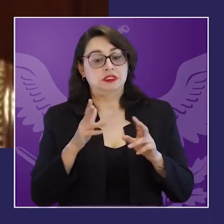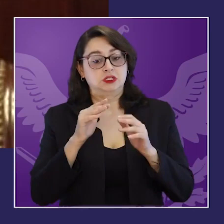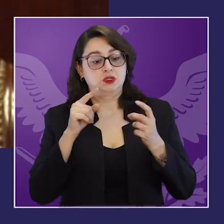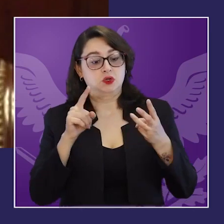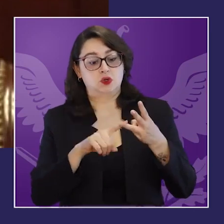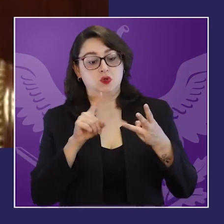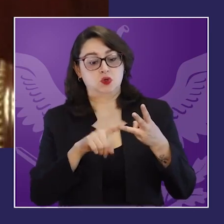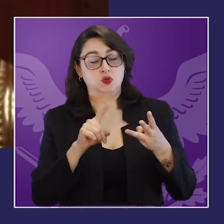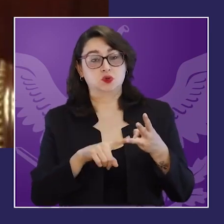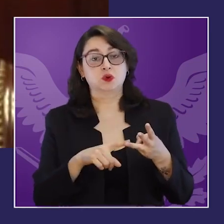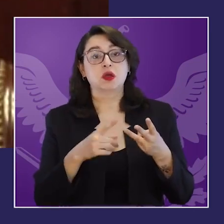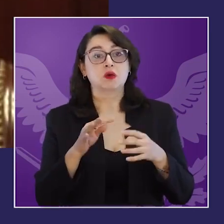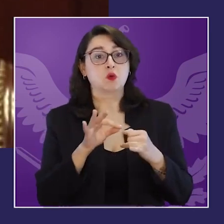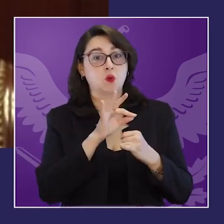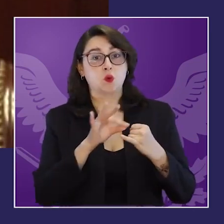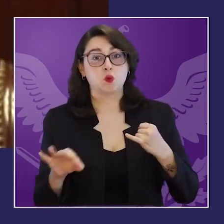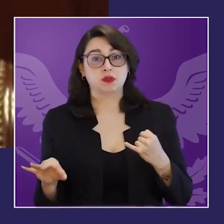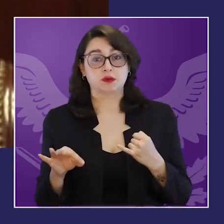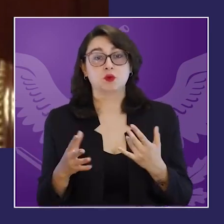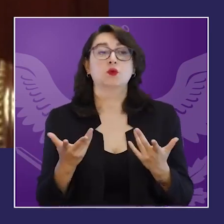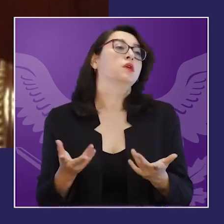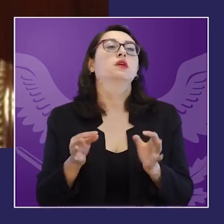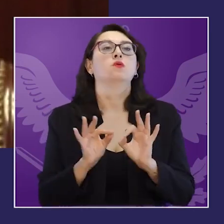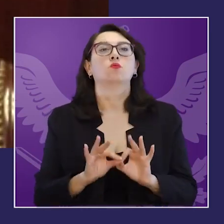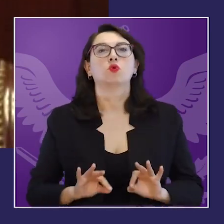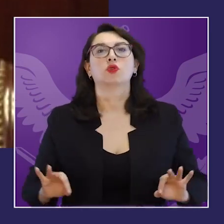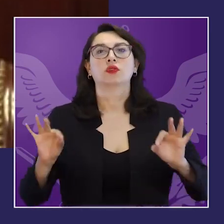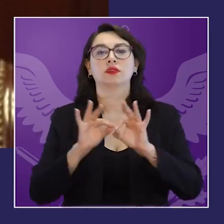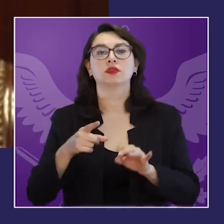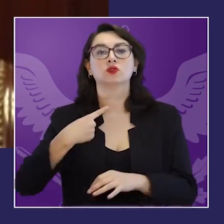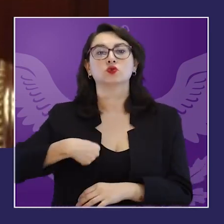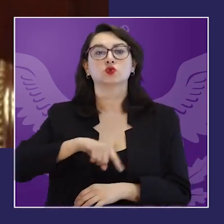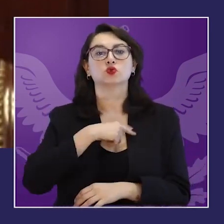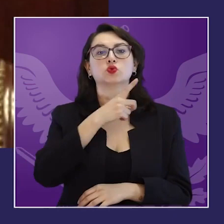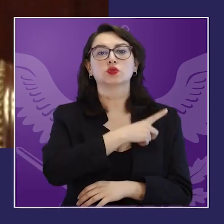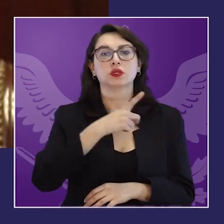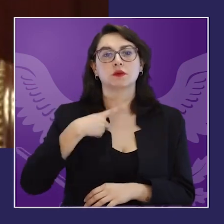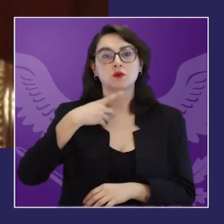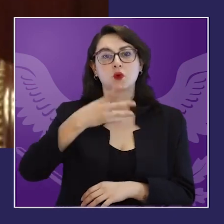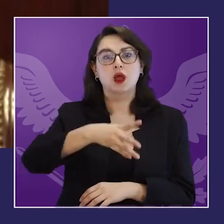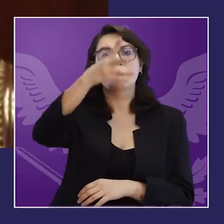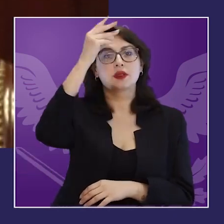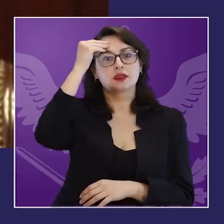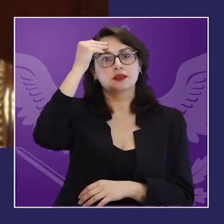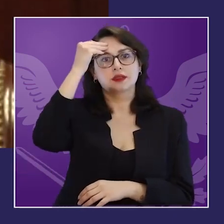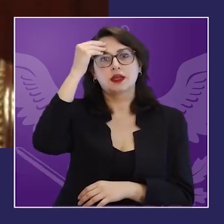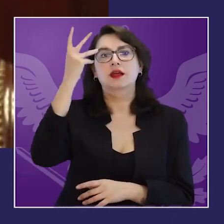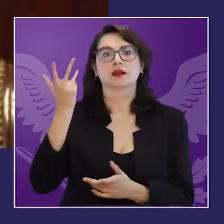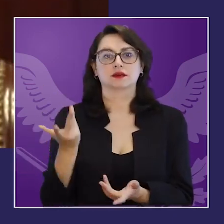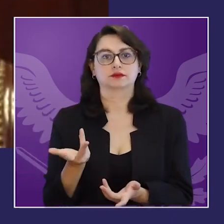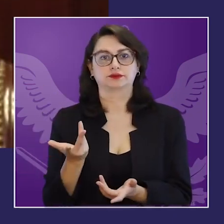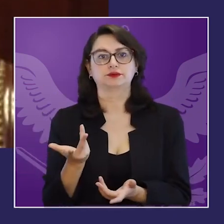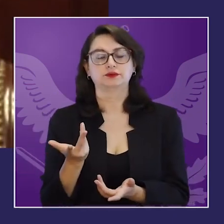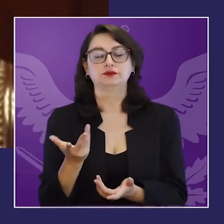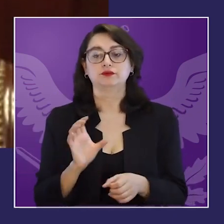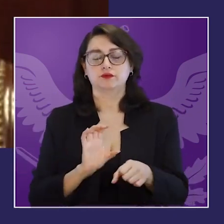muy importantes, pero no sé, Patricia, cómo estamos. Y lo último que es muy importante y es el aprendizaje o lo